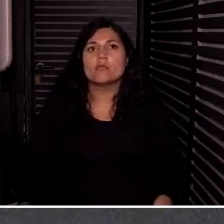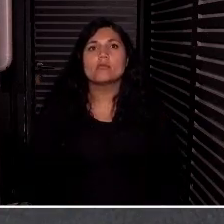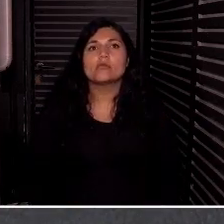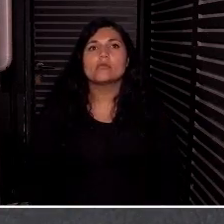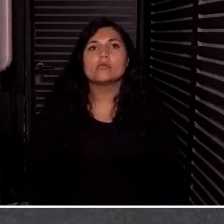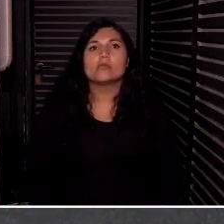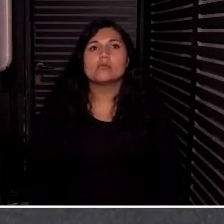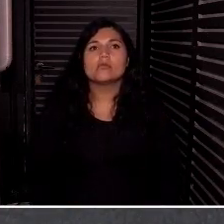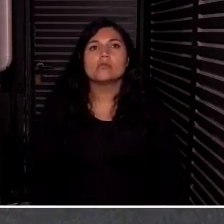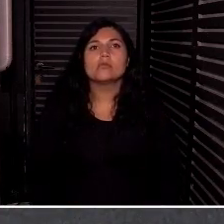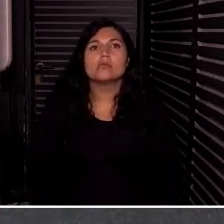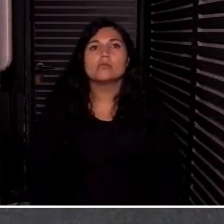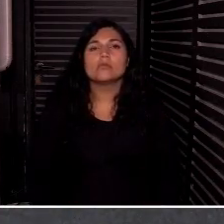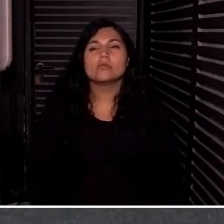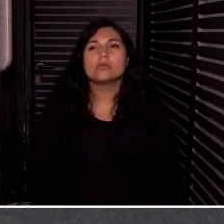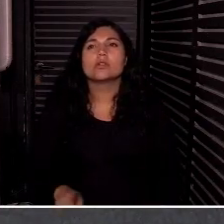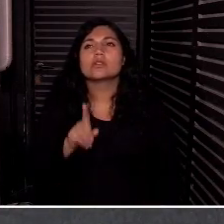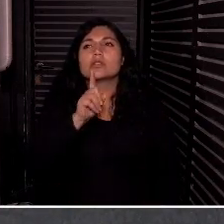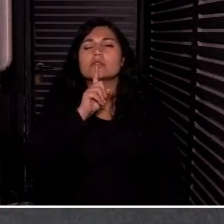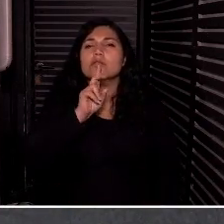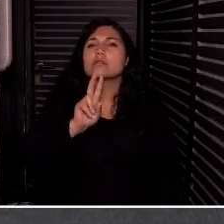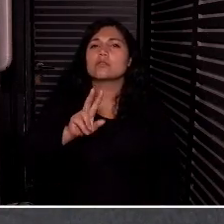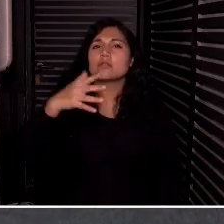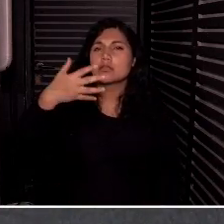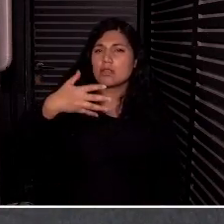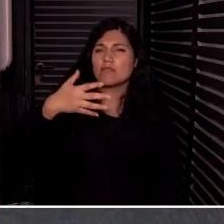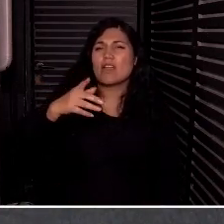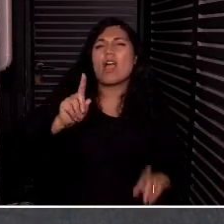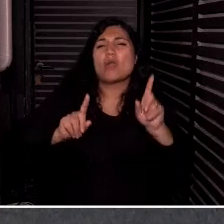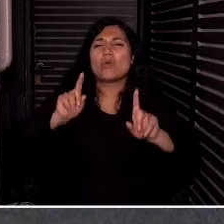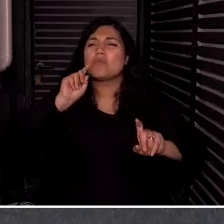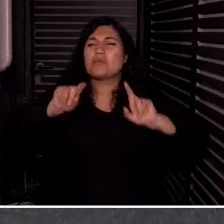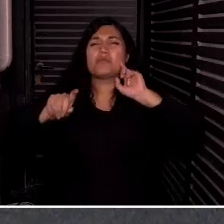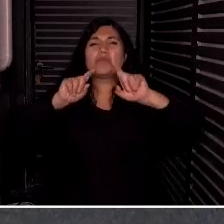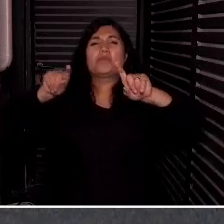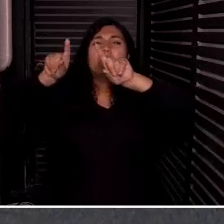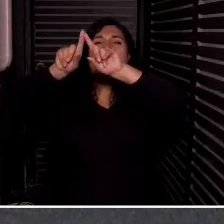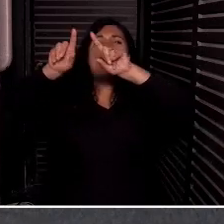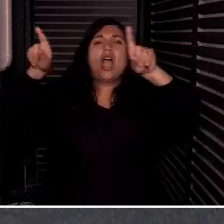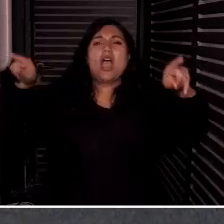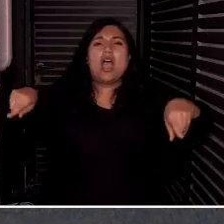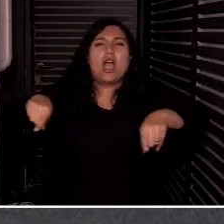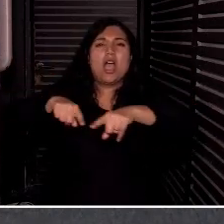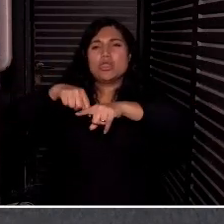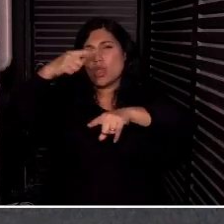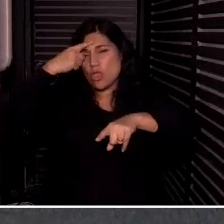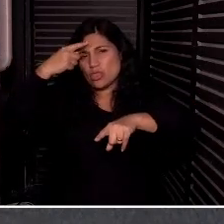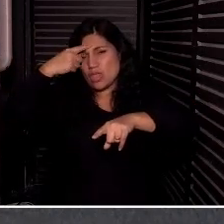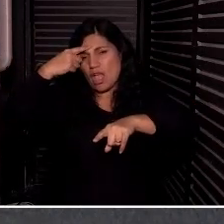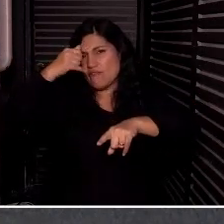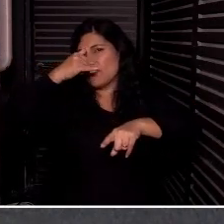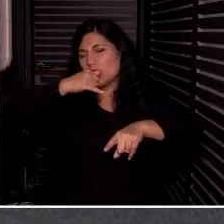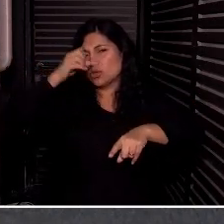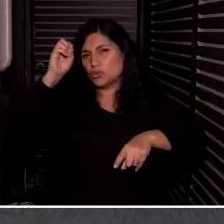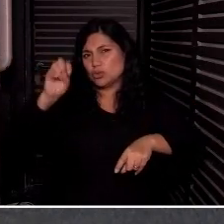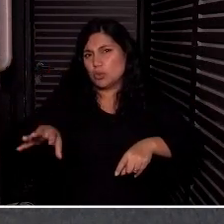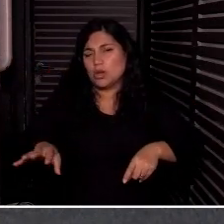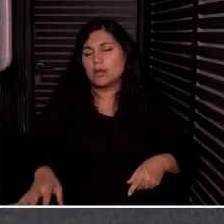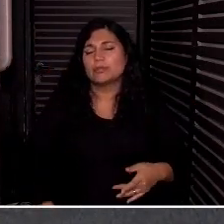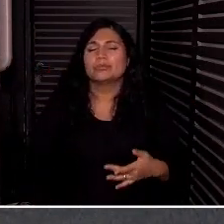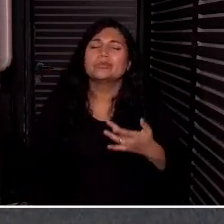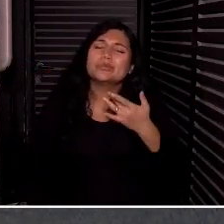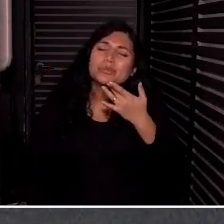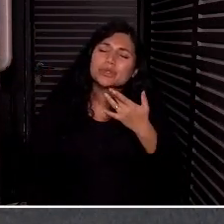ser la televisión o algunos programas la caja tonta o la caja basura eh Y quiero volver a Por qué me